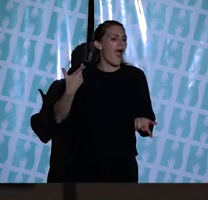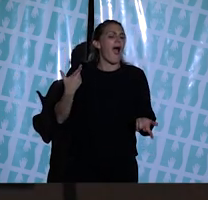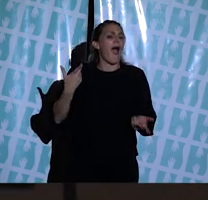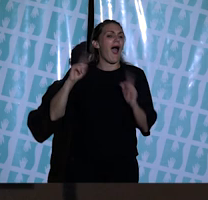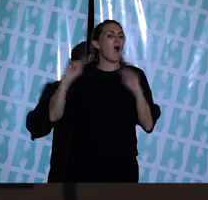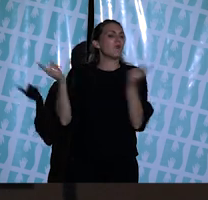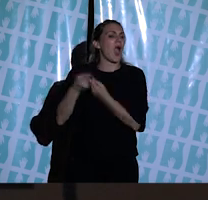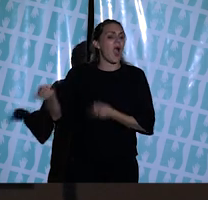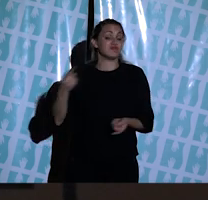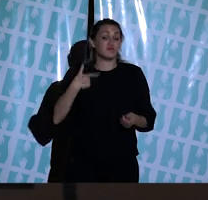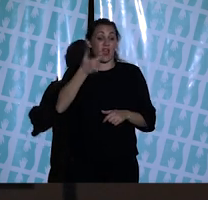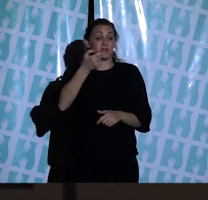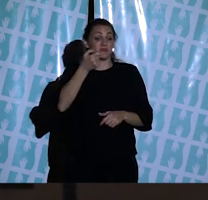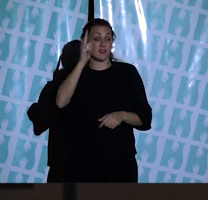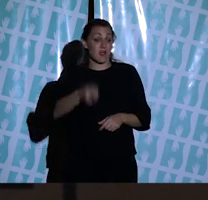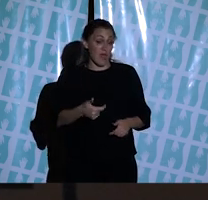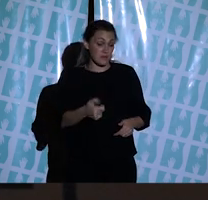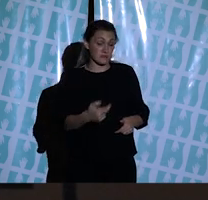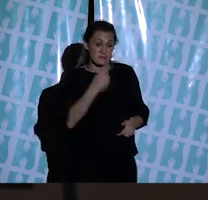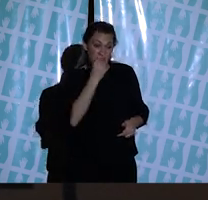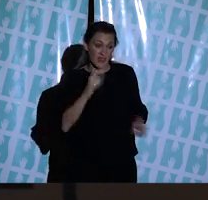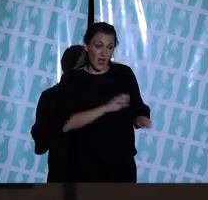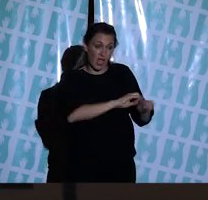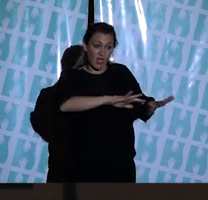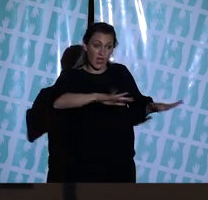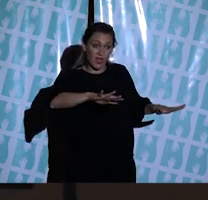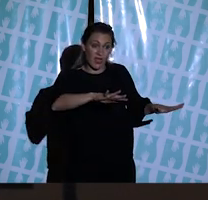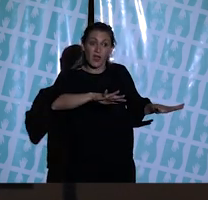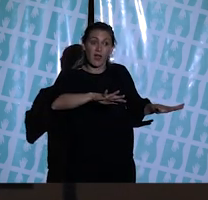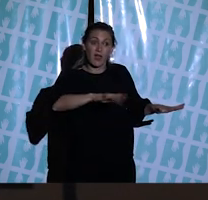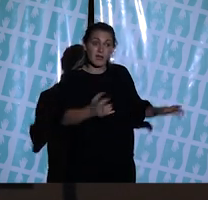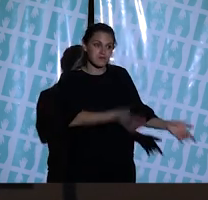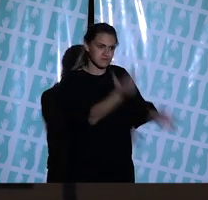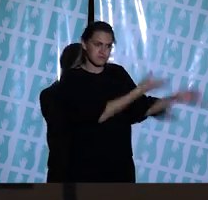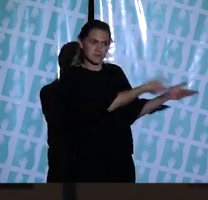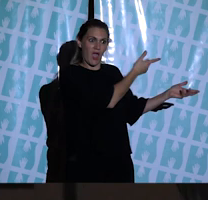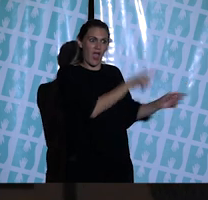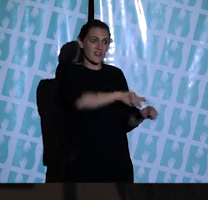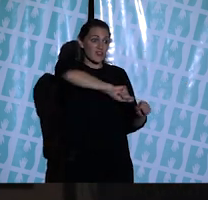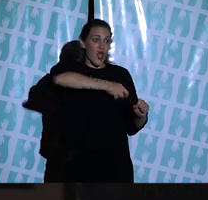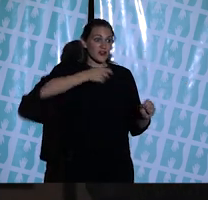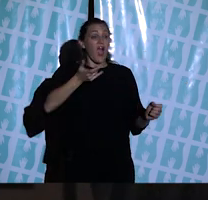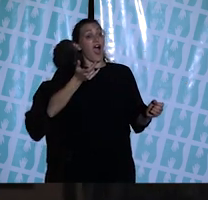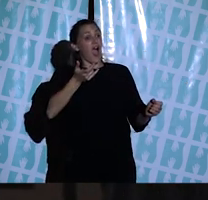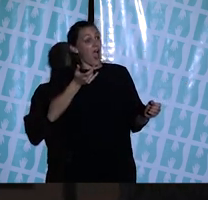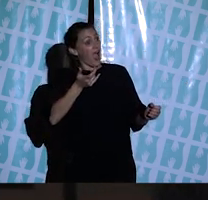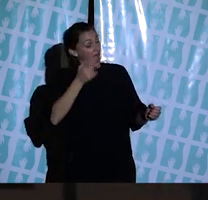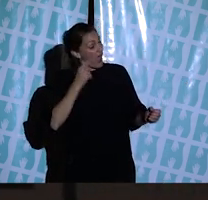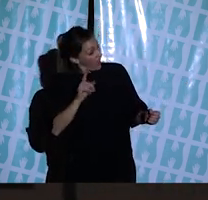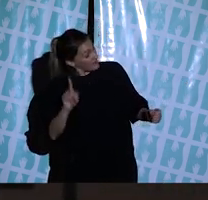bueno, pero con el encendedor puedes quemar la tabla. Y ahí sale el tornillo, no se me había ocurrido. Pero también pude